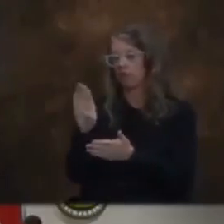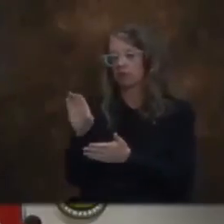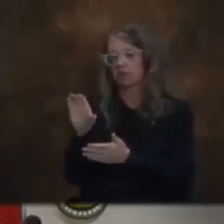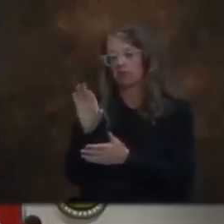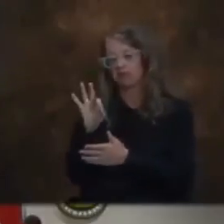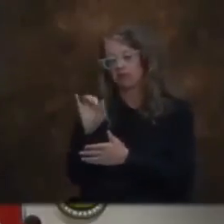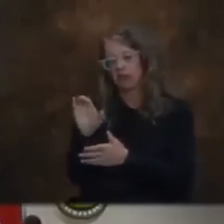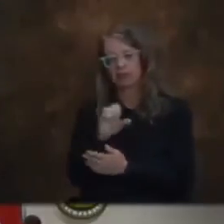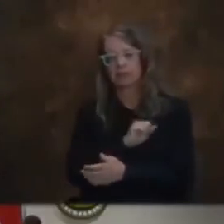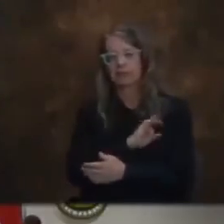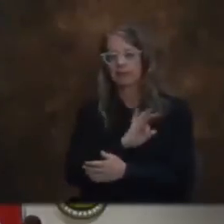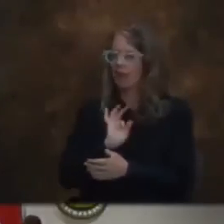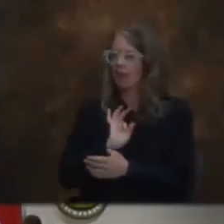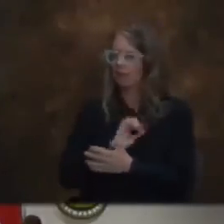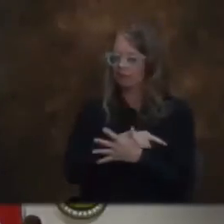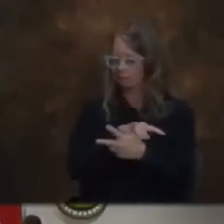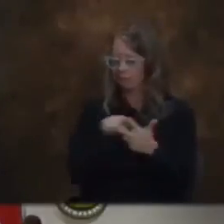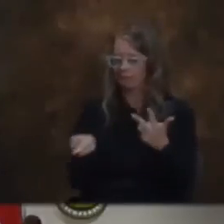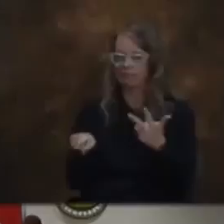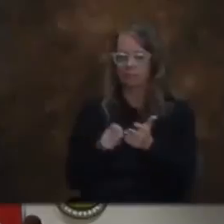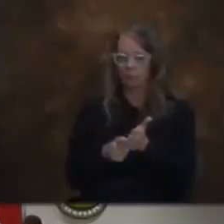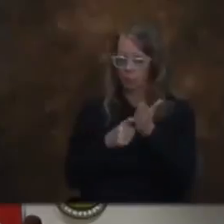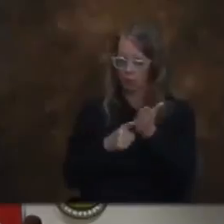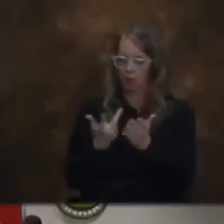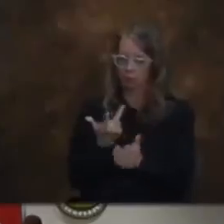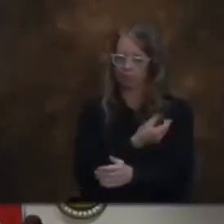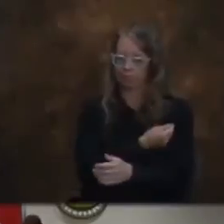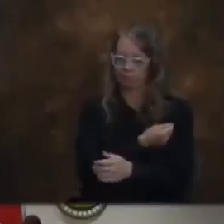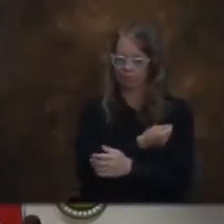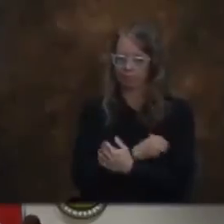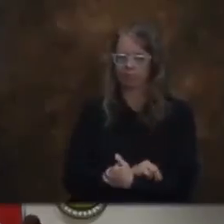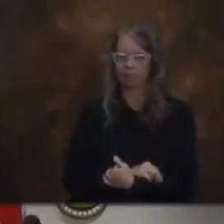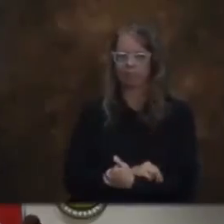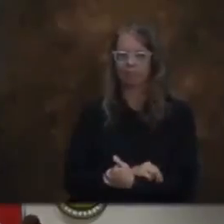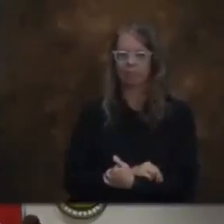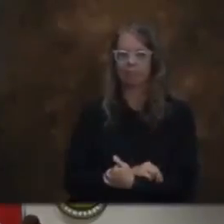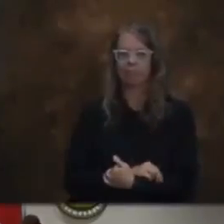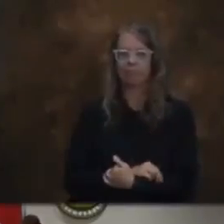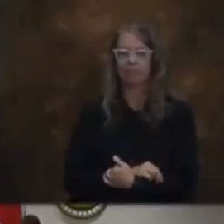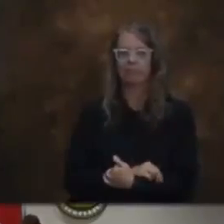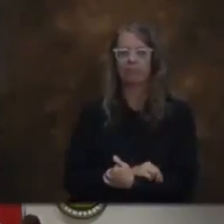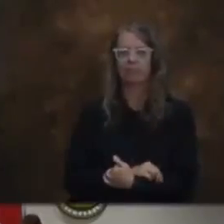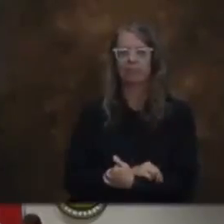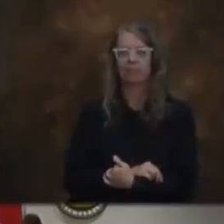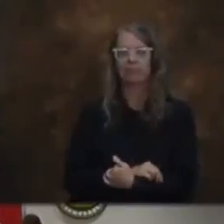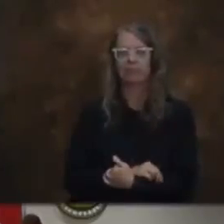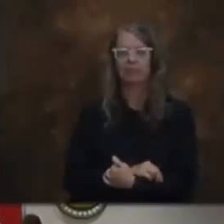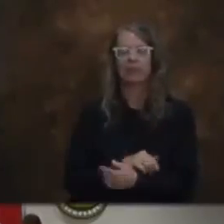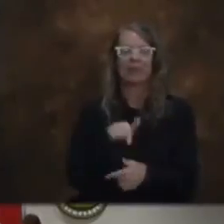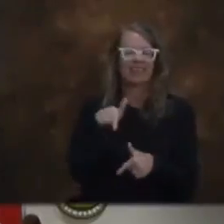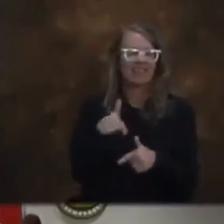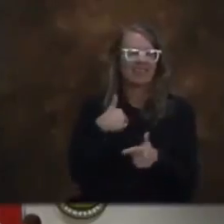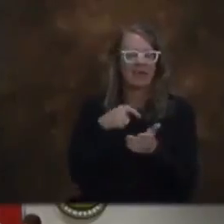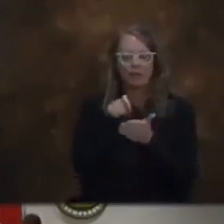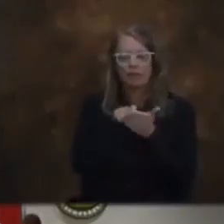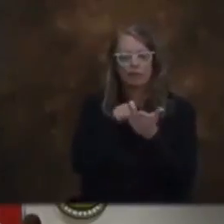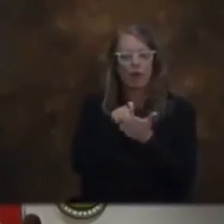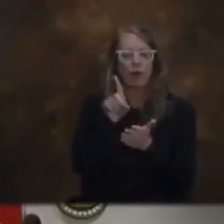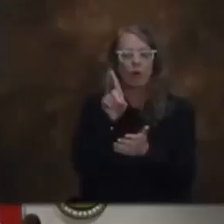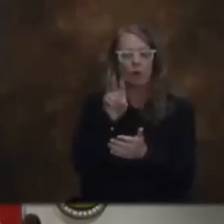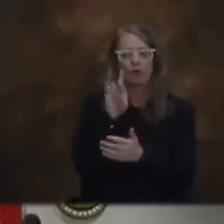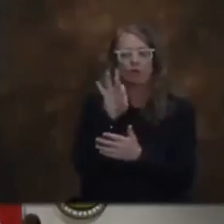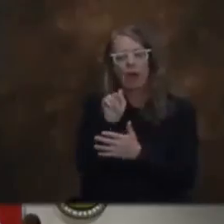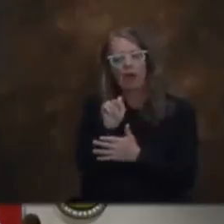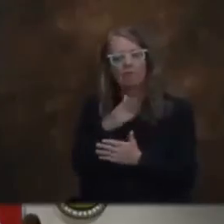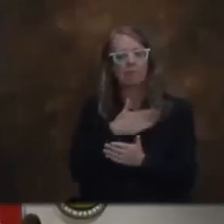personal es un borrador son mis pensamientos cosas que quisiera haber añadido